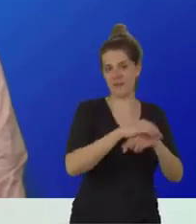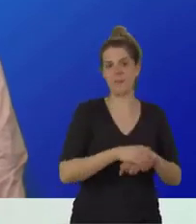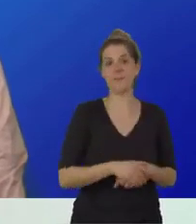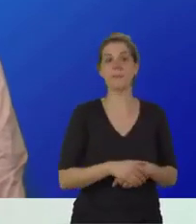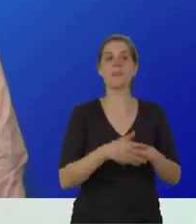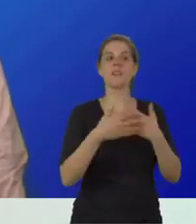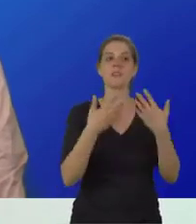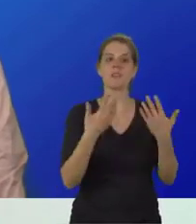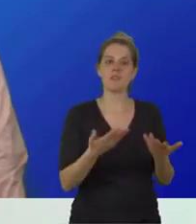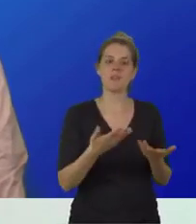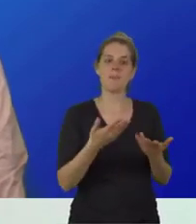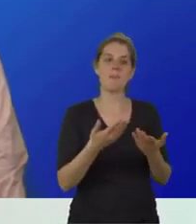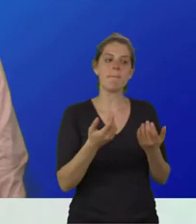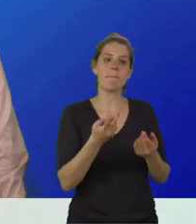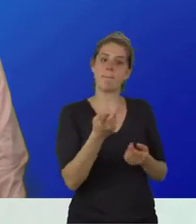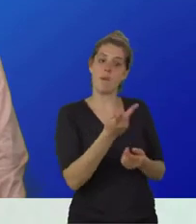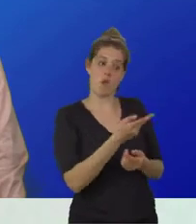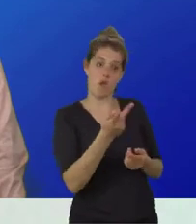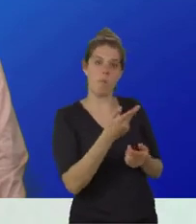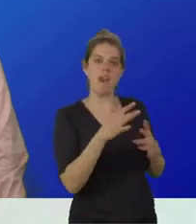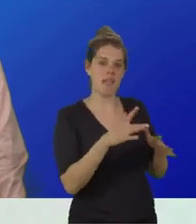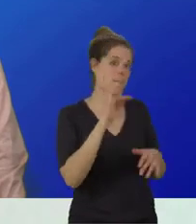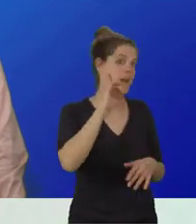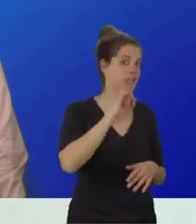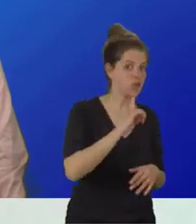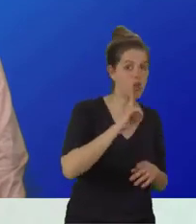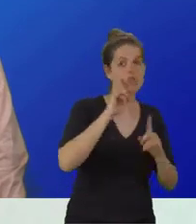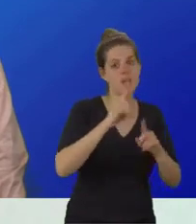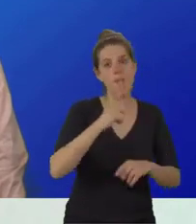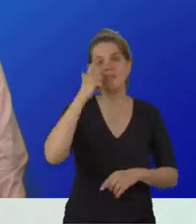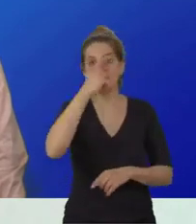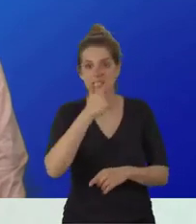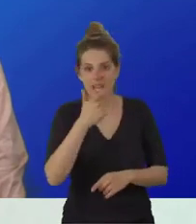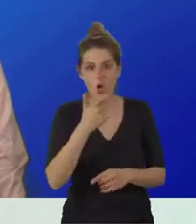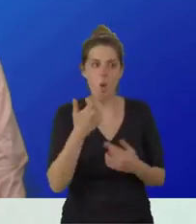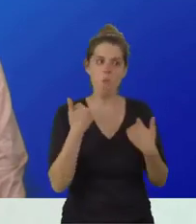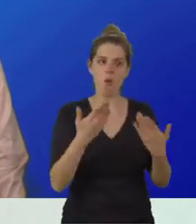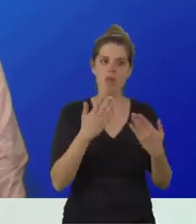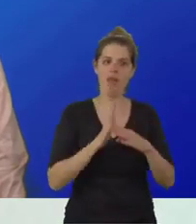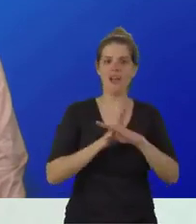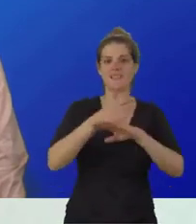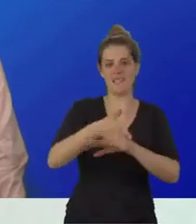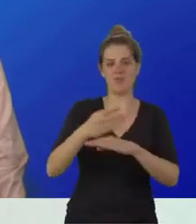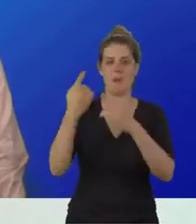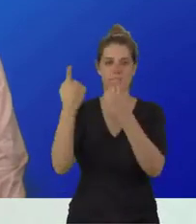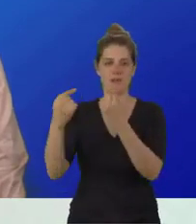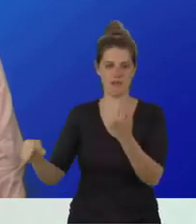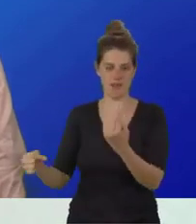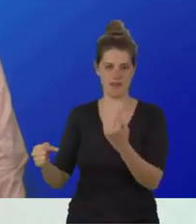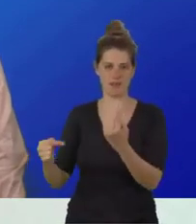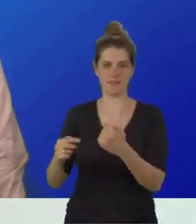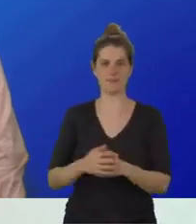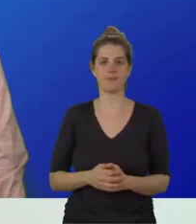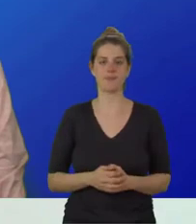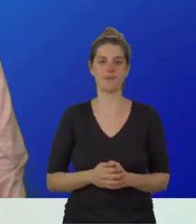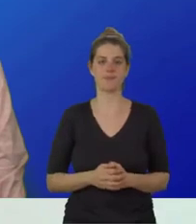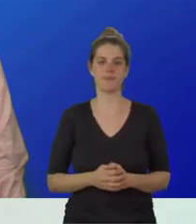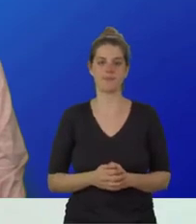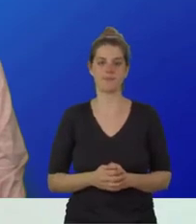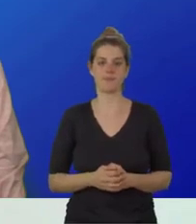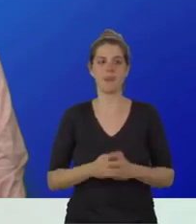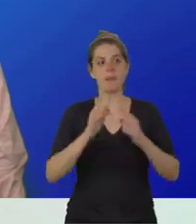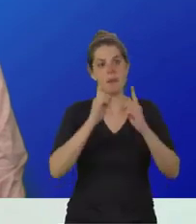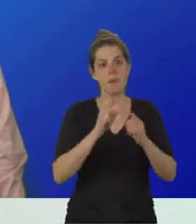para que las personas ciegas o las personas sordas puedan tener acceso a los materiales o puedan